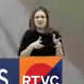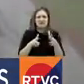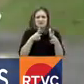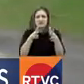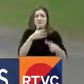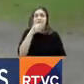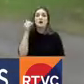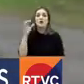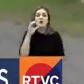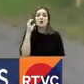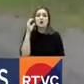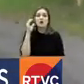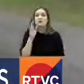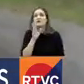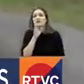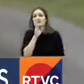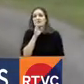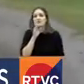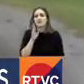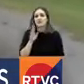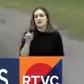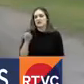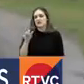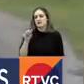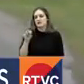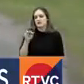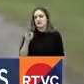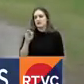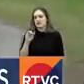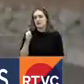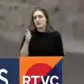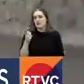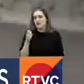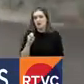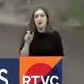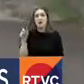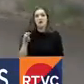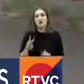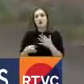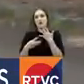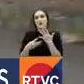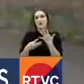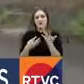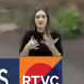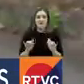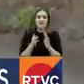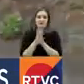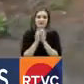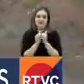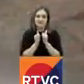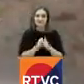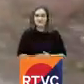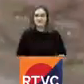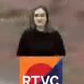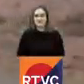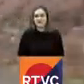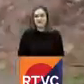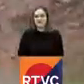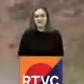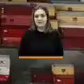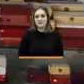colombiano en la clasificación general fue Santiago Buitrago, quien terminó en la 8ª posición. Hasta acá, la información deportiva.